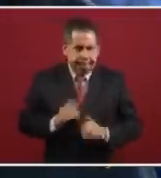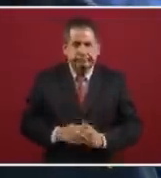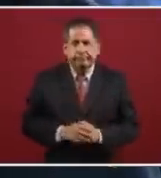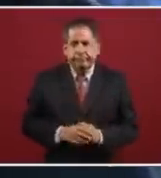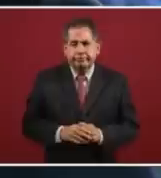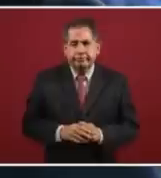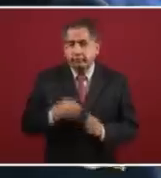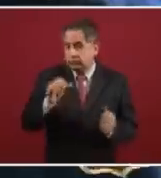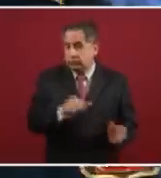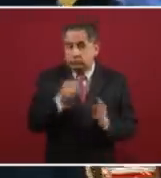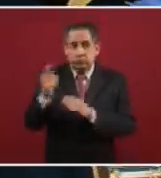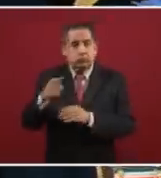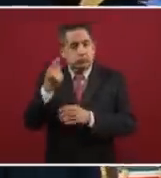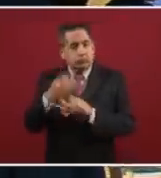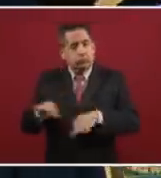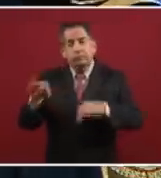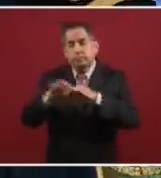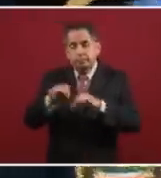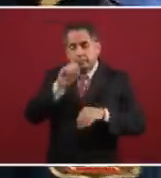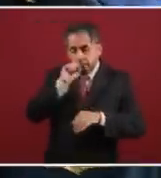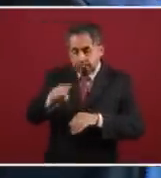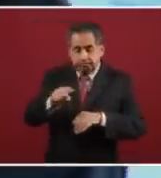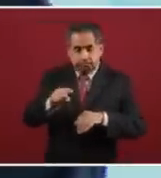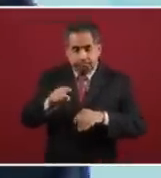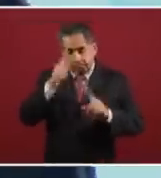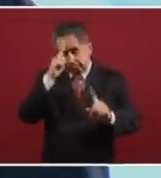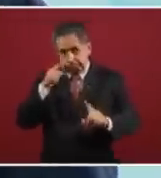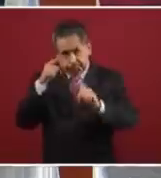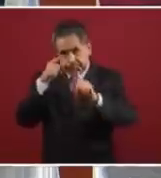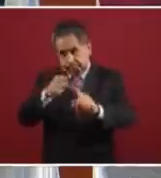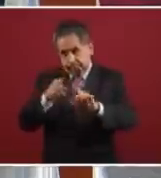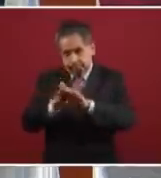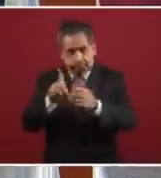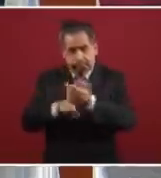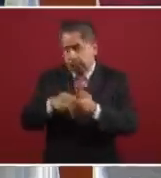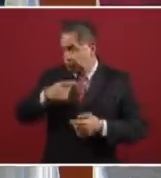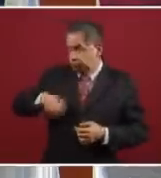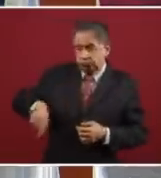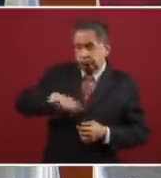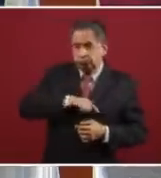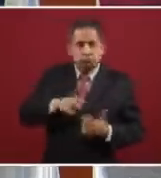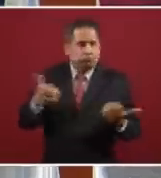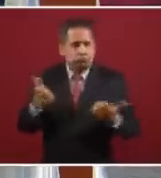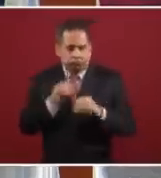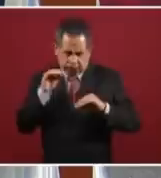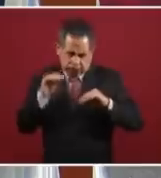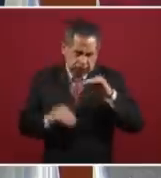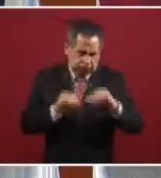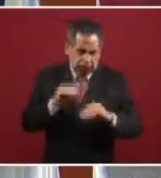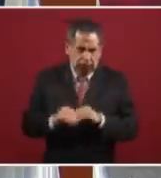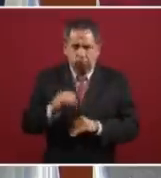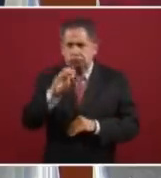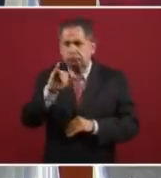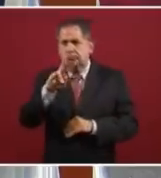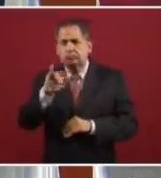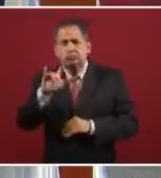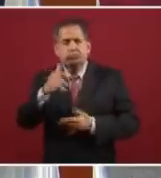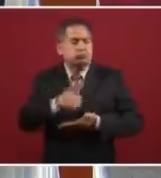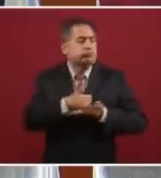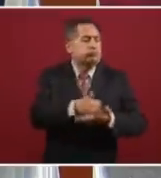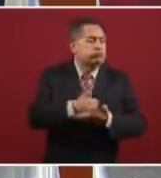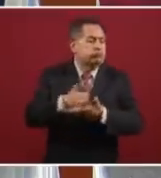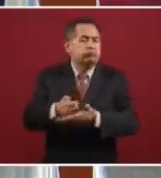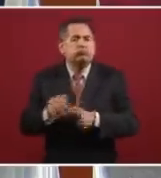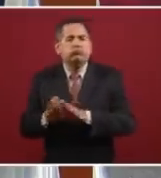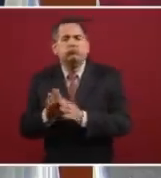Otra actividad importante que la tenemos como misión en las Fuerzas Armadas, que es realizar acciones cívicas y sociales, la